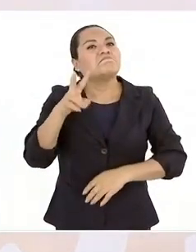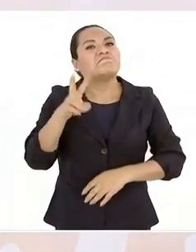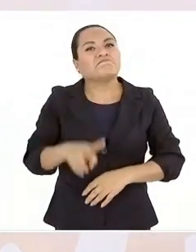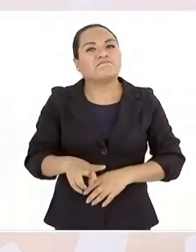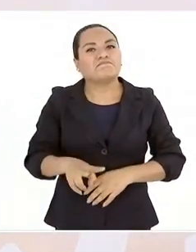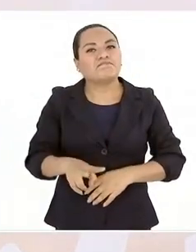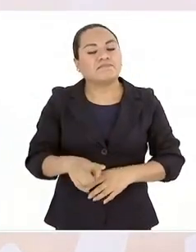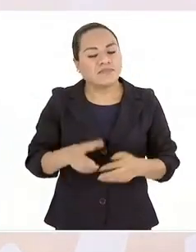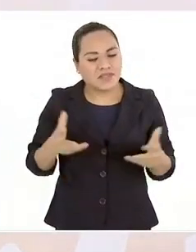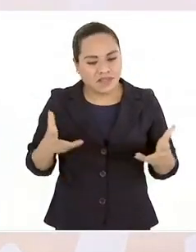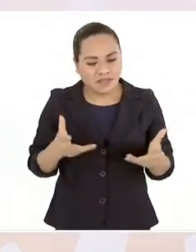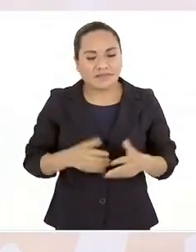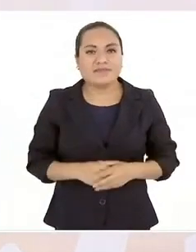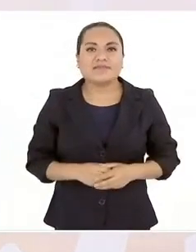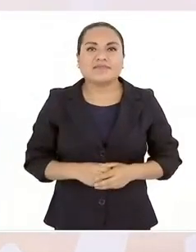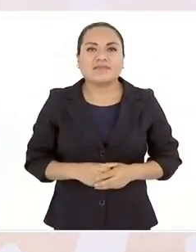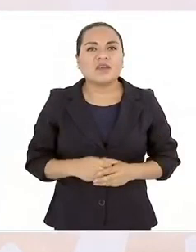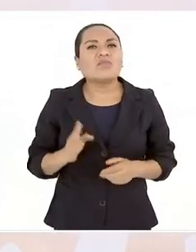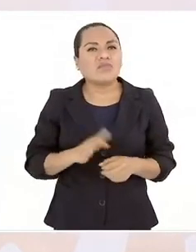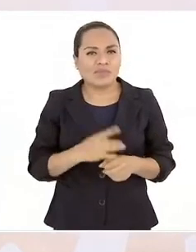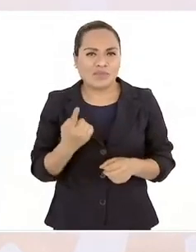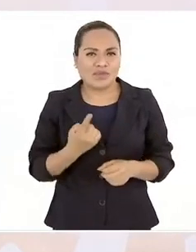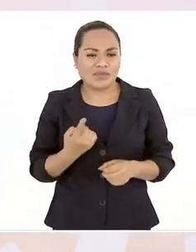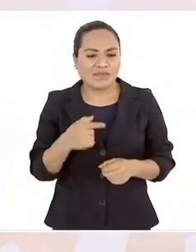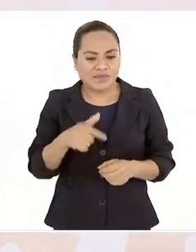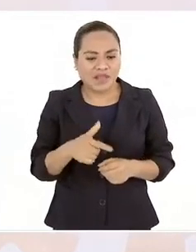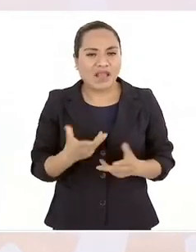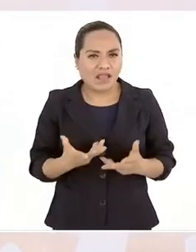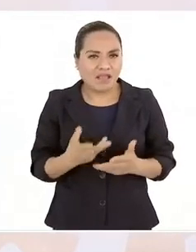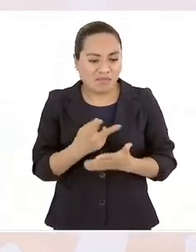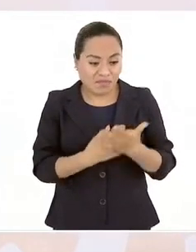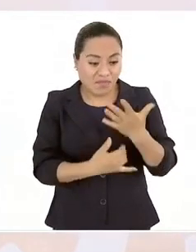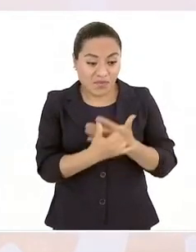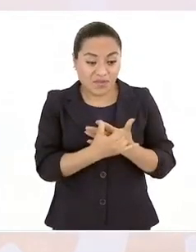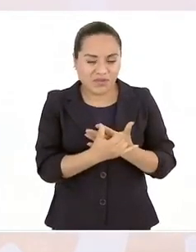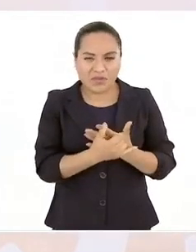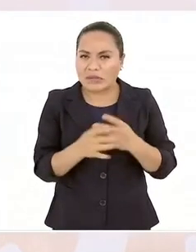porque va a ser una hazaña.